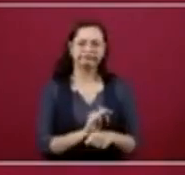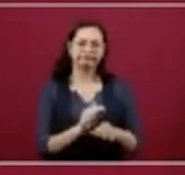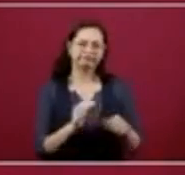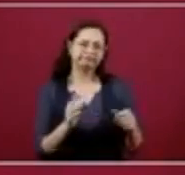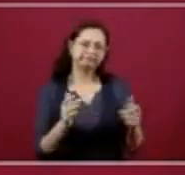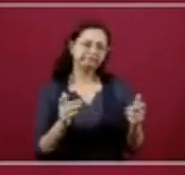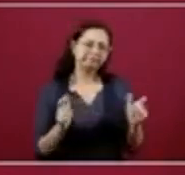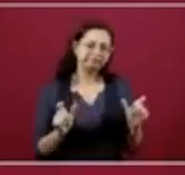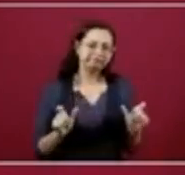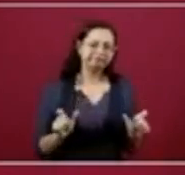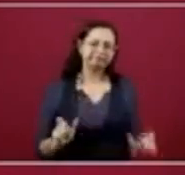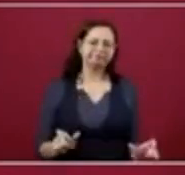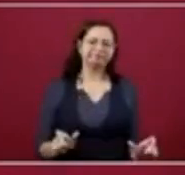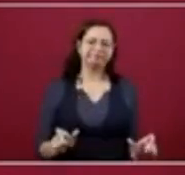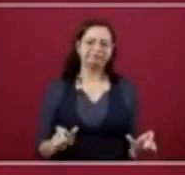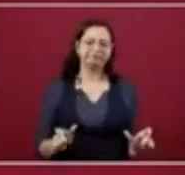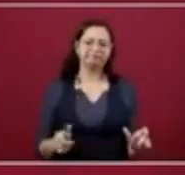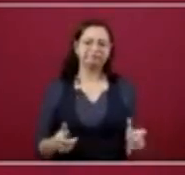protegidos,